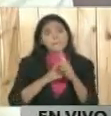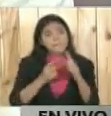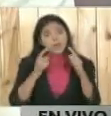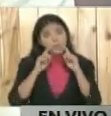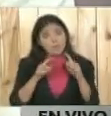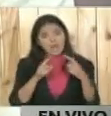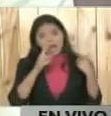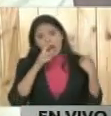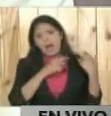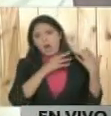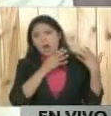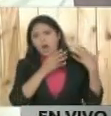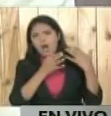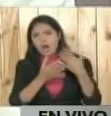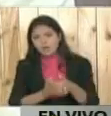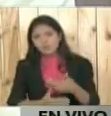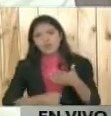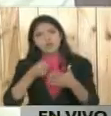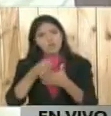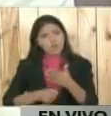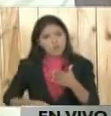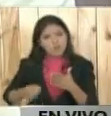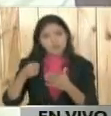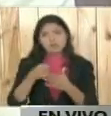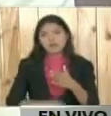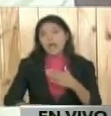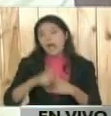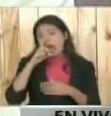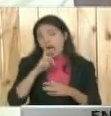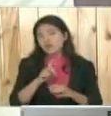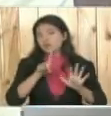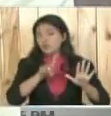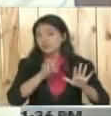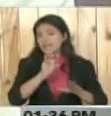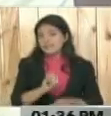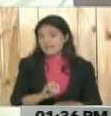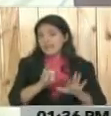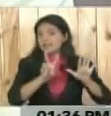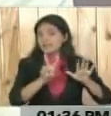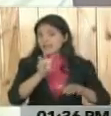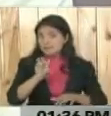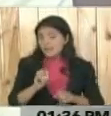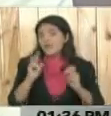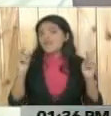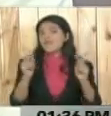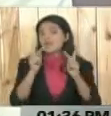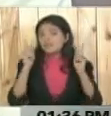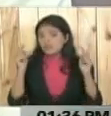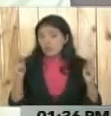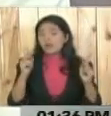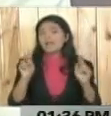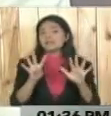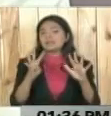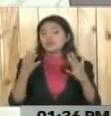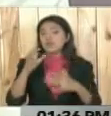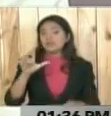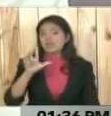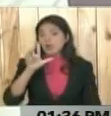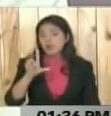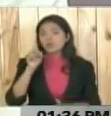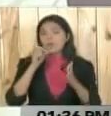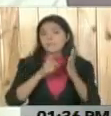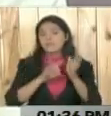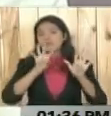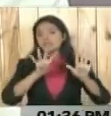la larga historia de lucha, desde los años 60, 70, la victoria 19 de